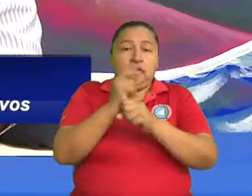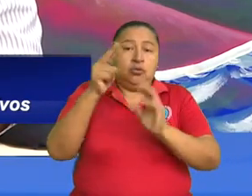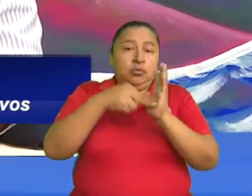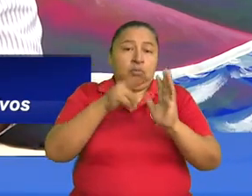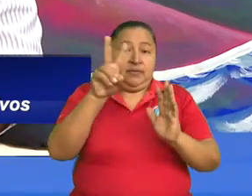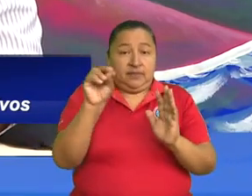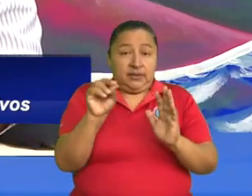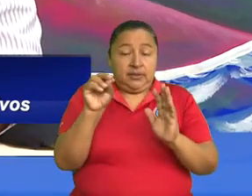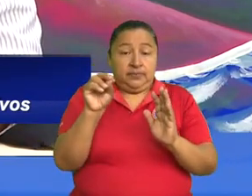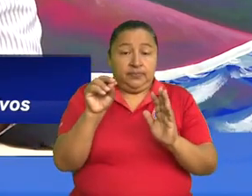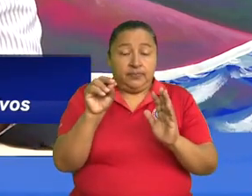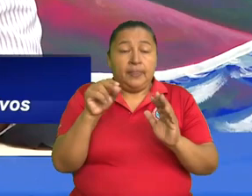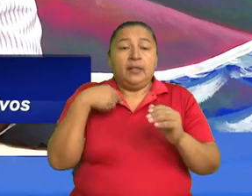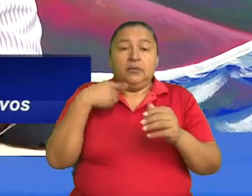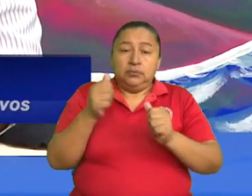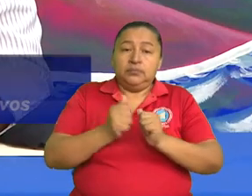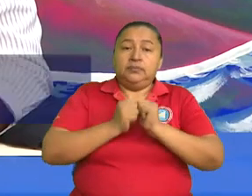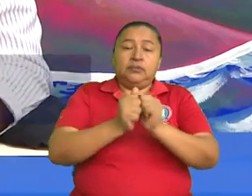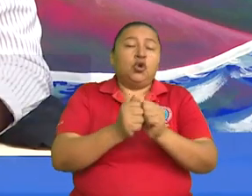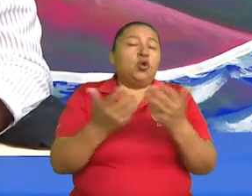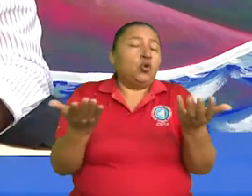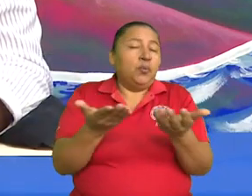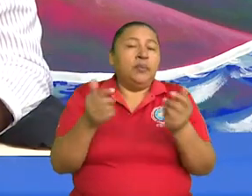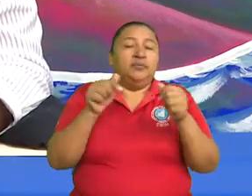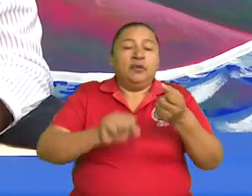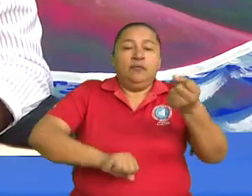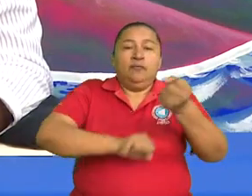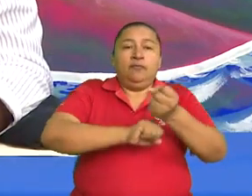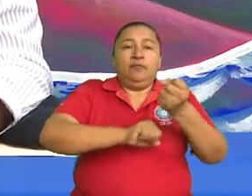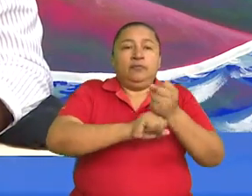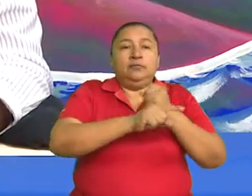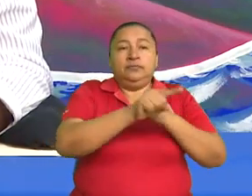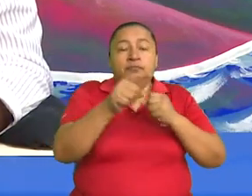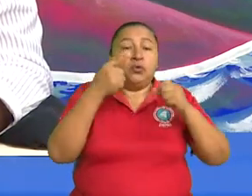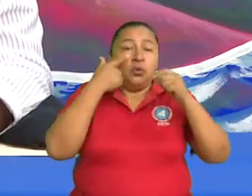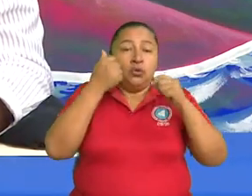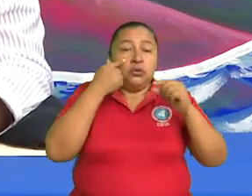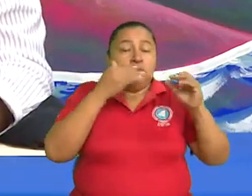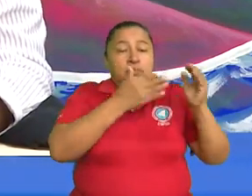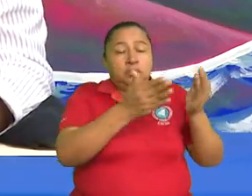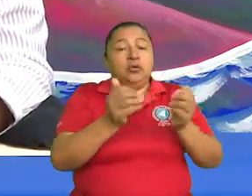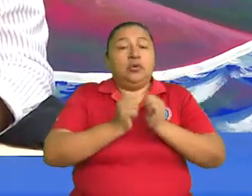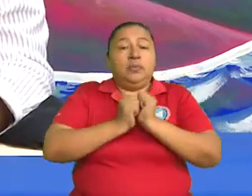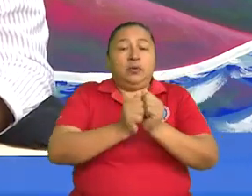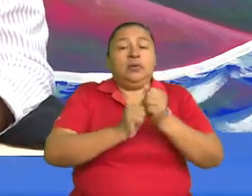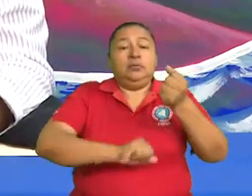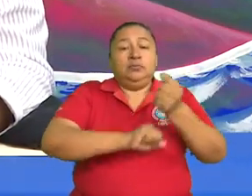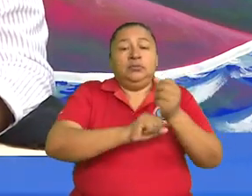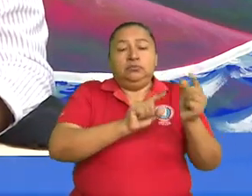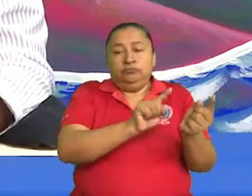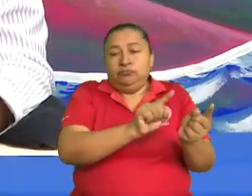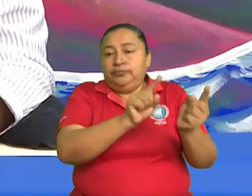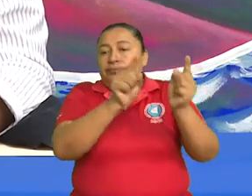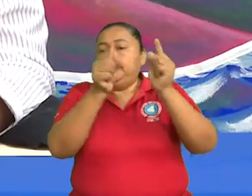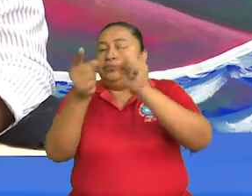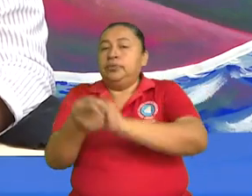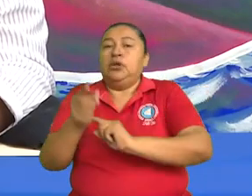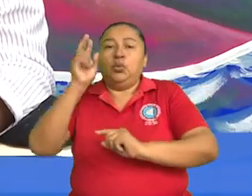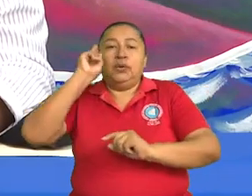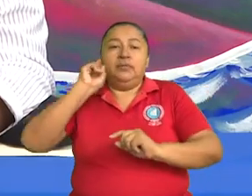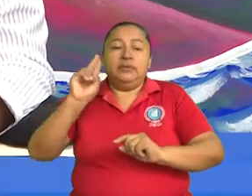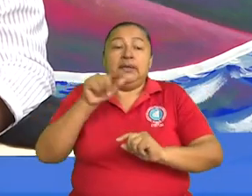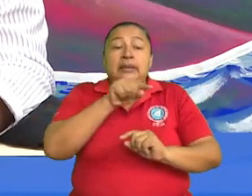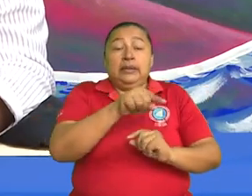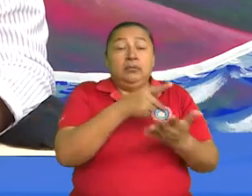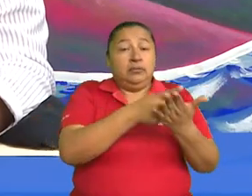2020. Lo estamos acompañando en fortalecimiento de conocimiento, lo estamos acompañando en su transición a la universidad, en que los programas